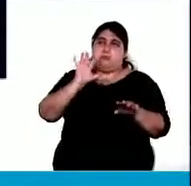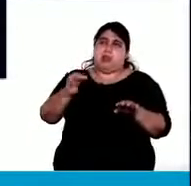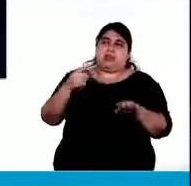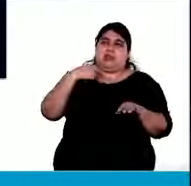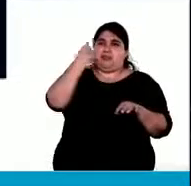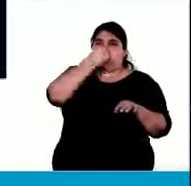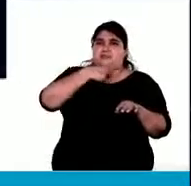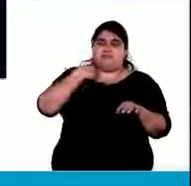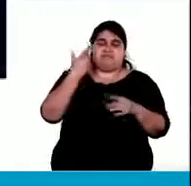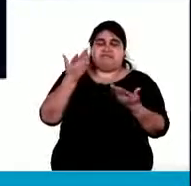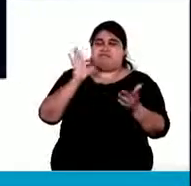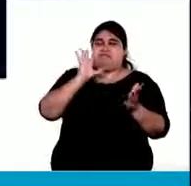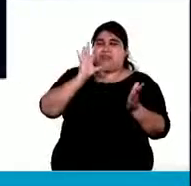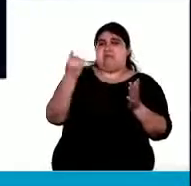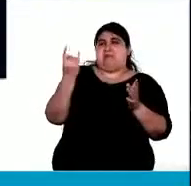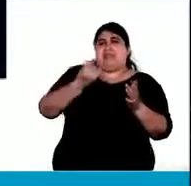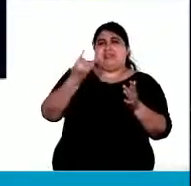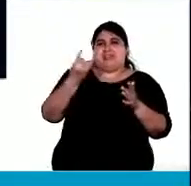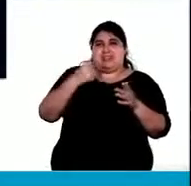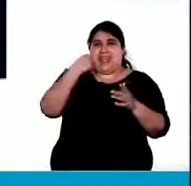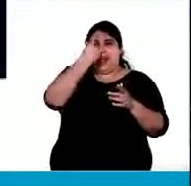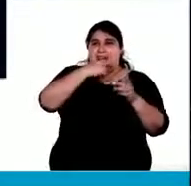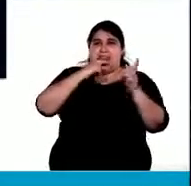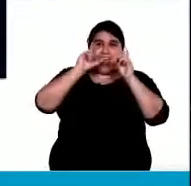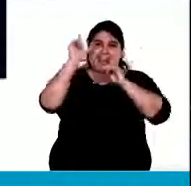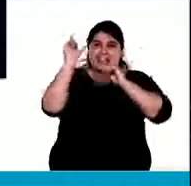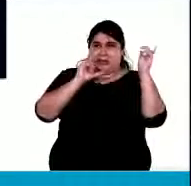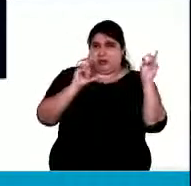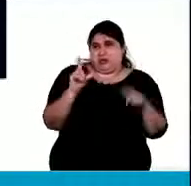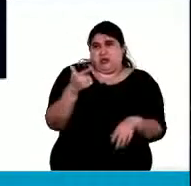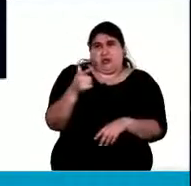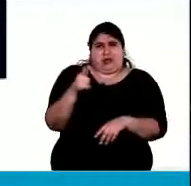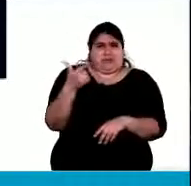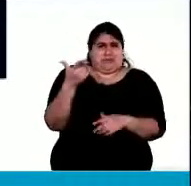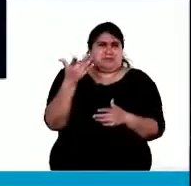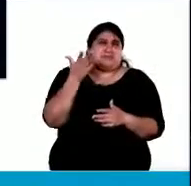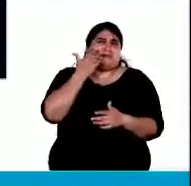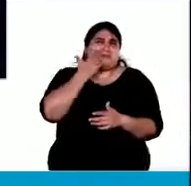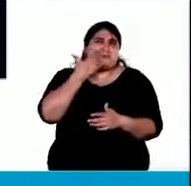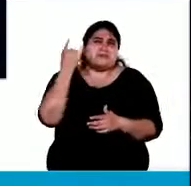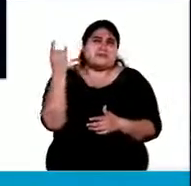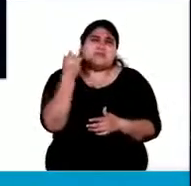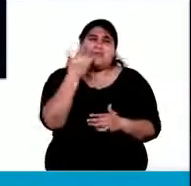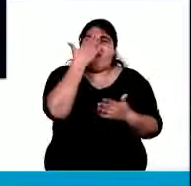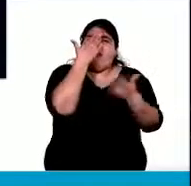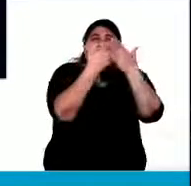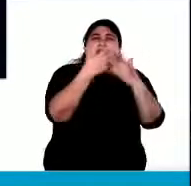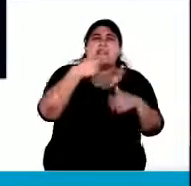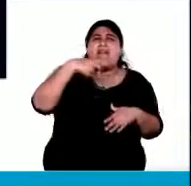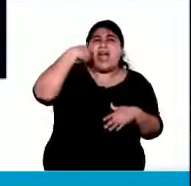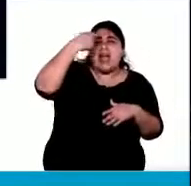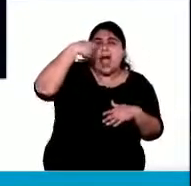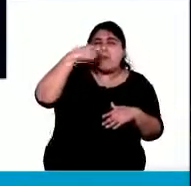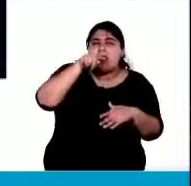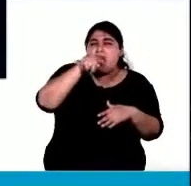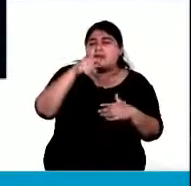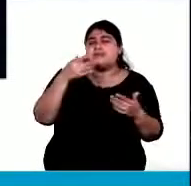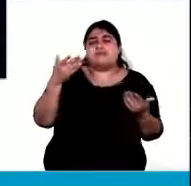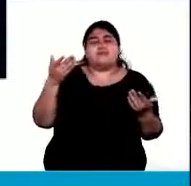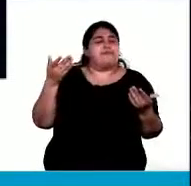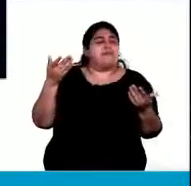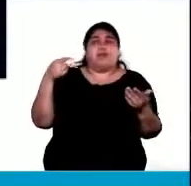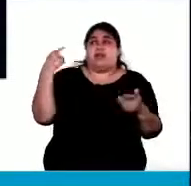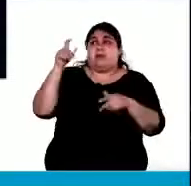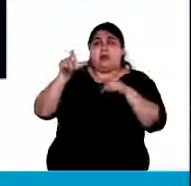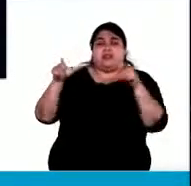mueva ni un poquito la cara, digamos. Miente ante una cámara y absolutamente